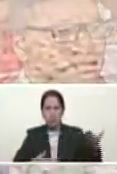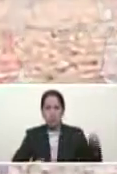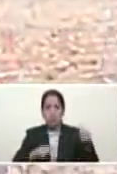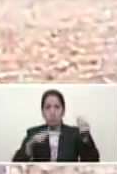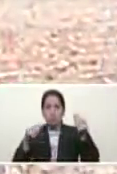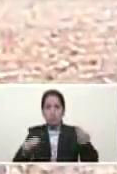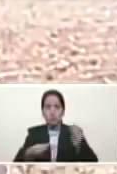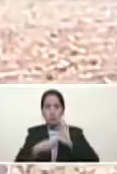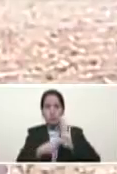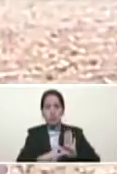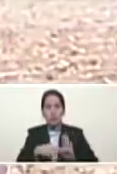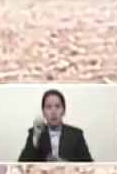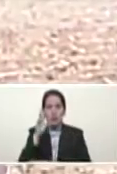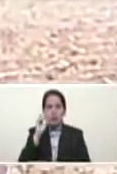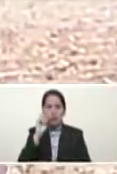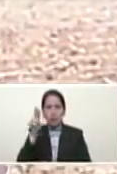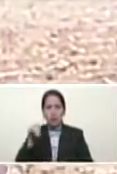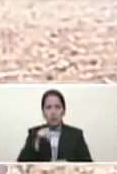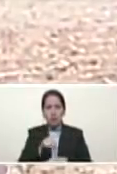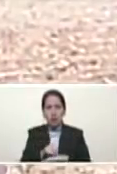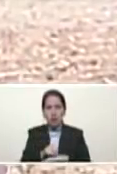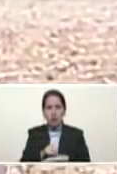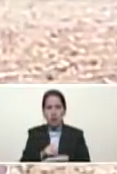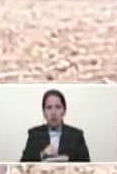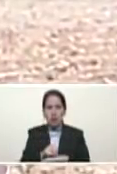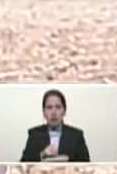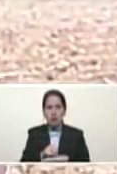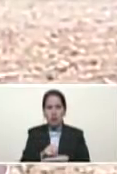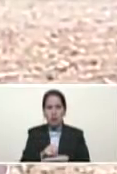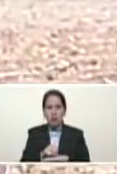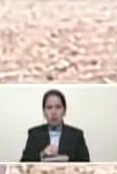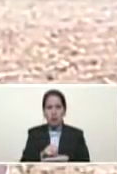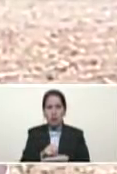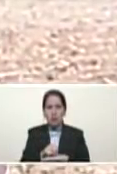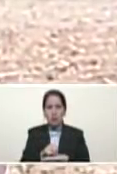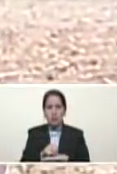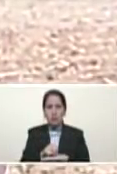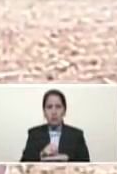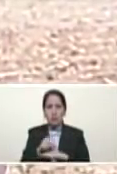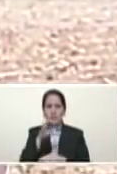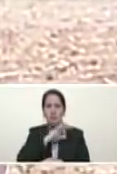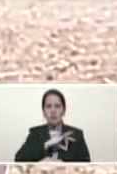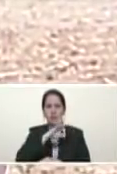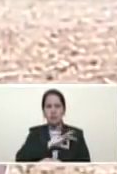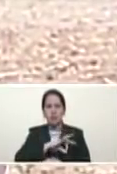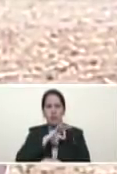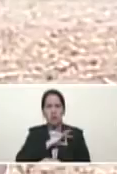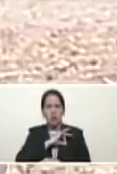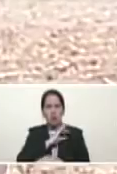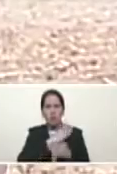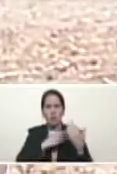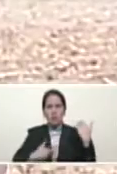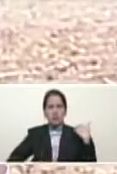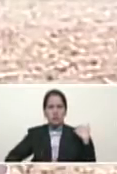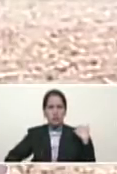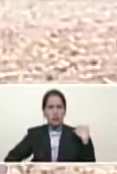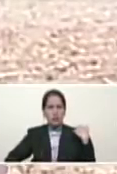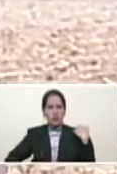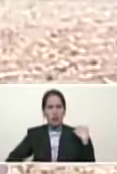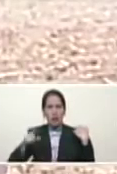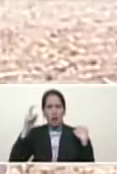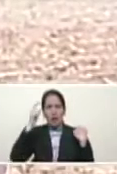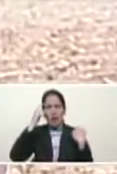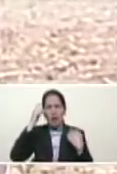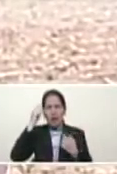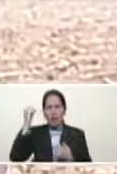Nacional. Y lo primero que hice fue, señor presidente Henry Ramos